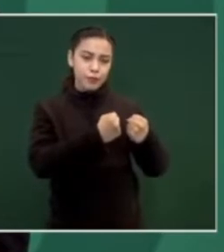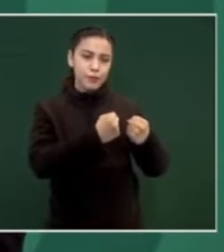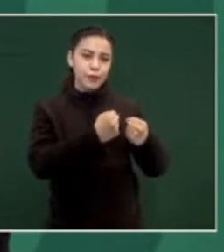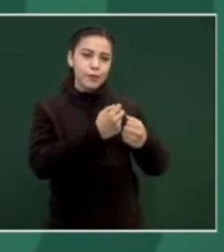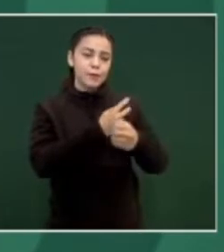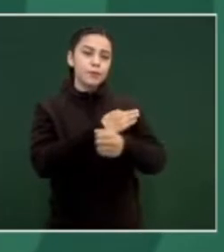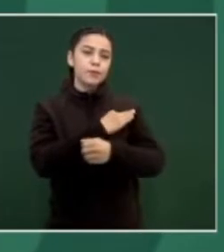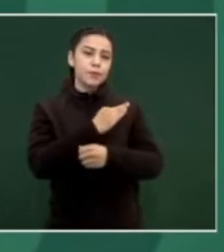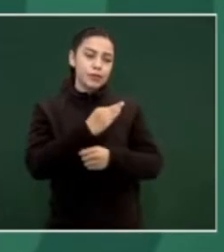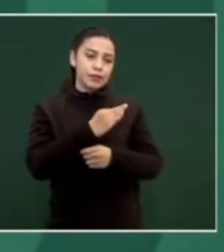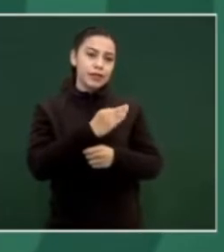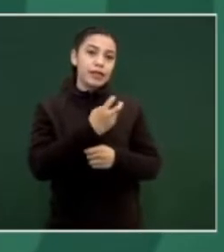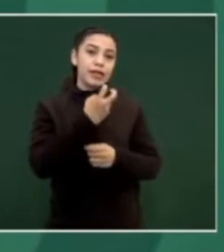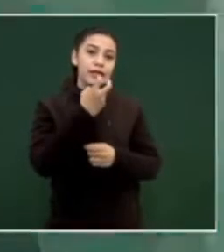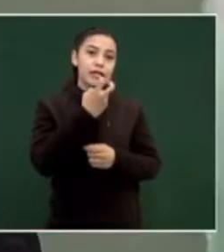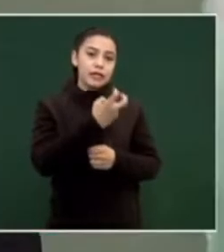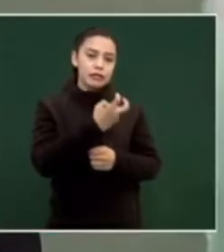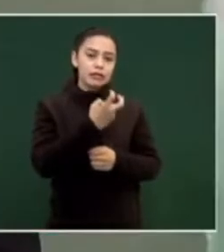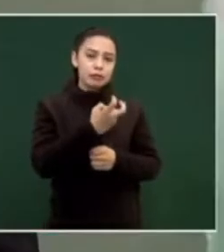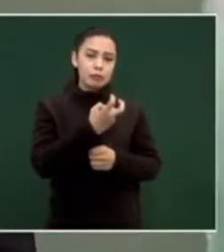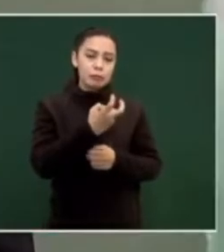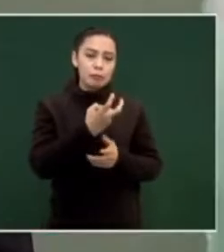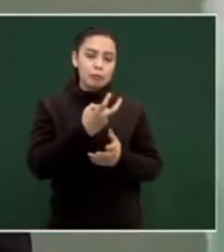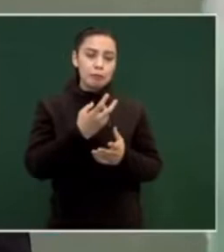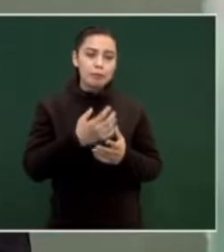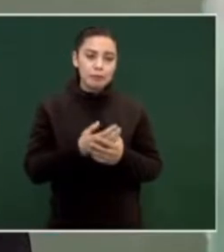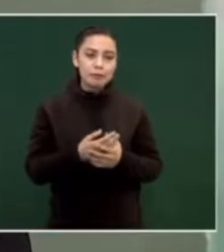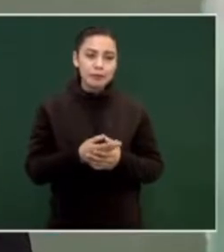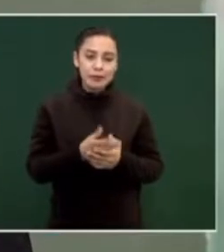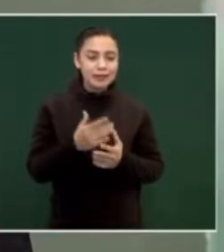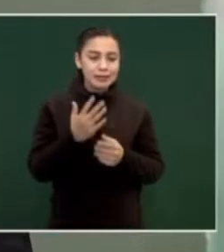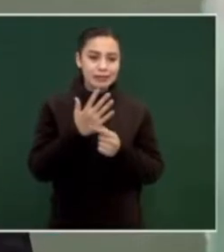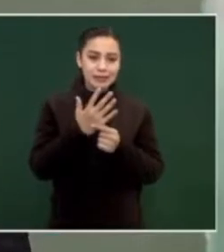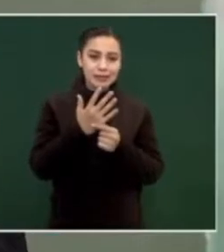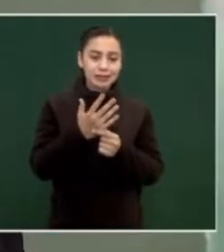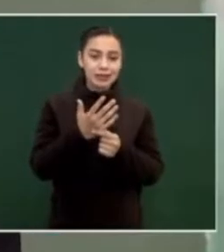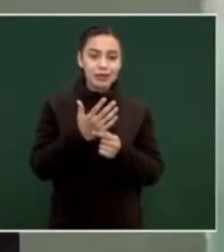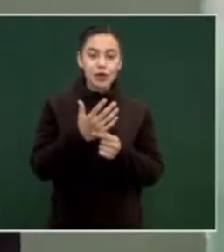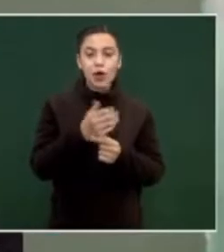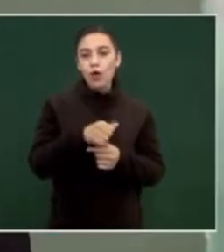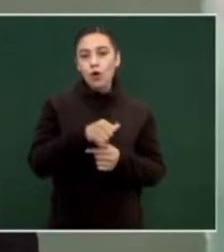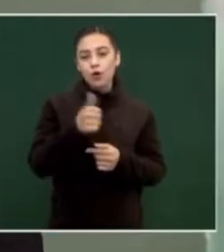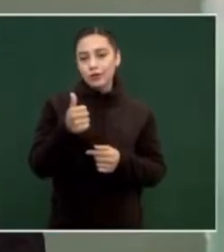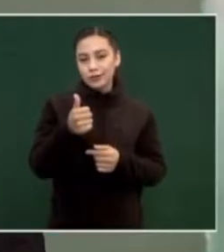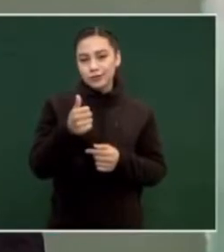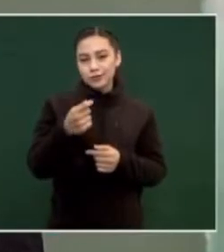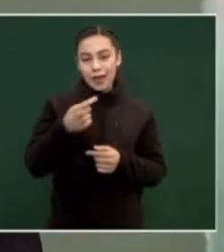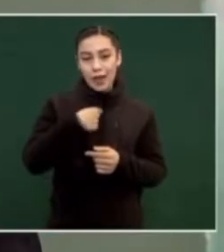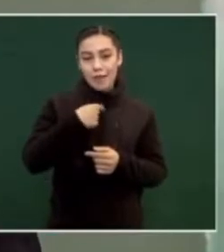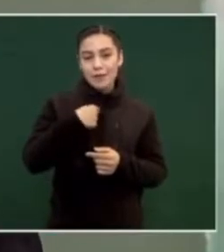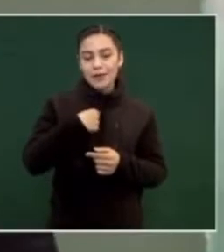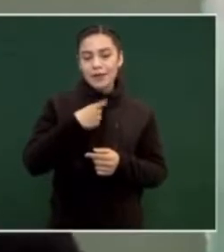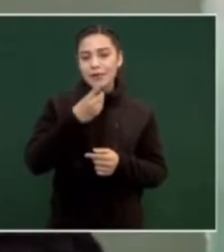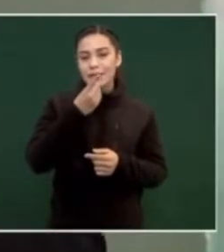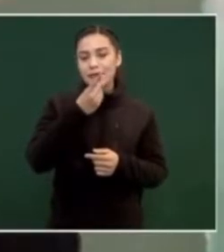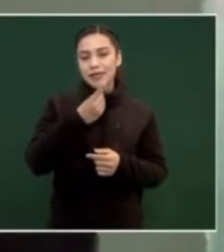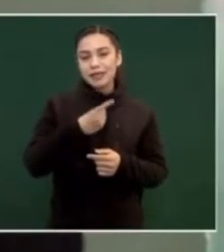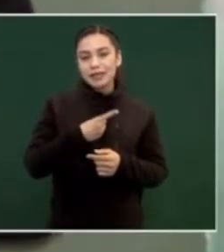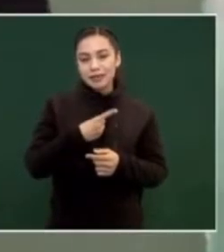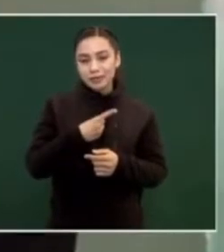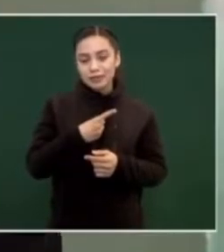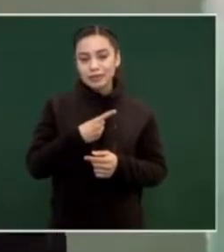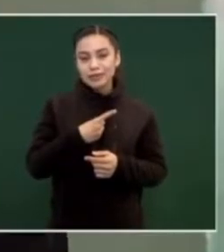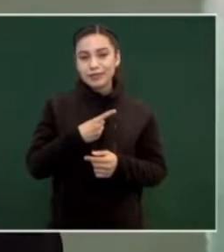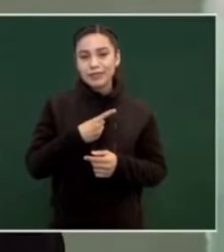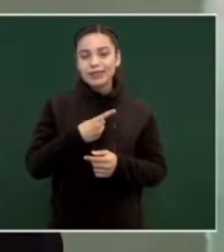ese fue mínimo según otro maestro me platicó que la referencia